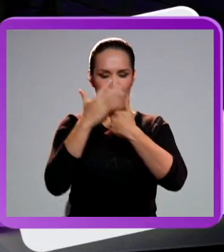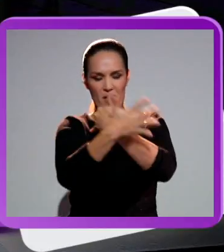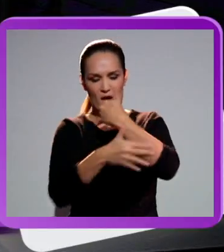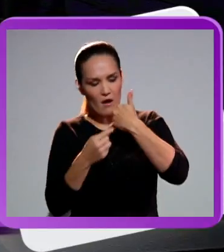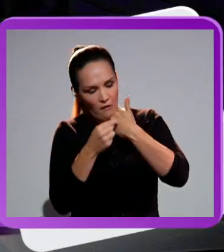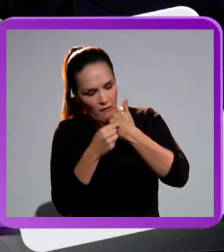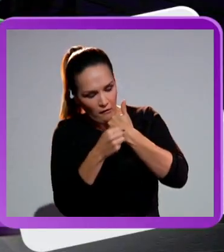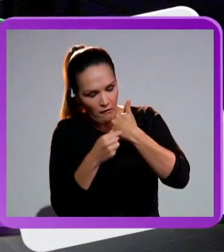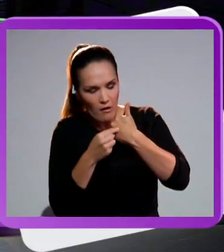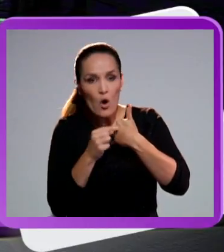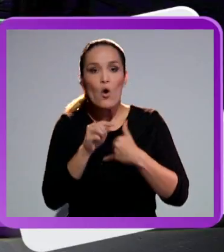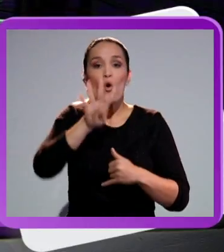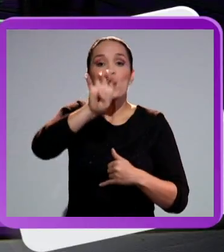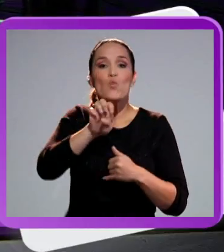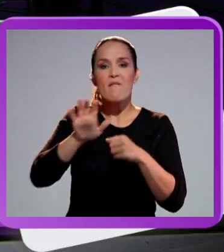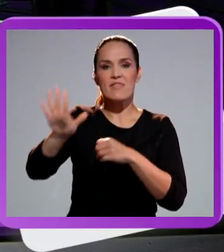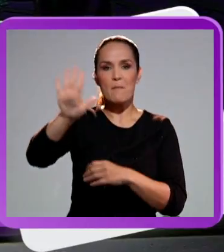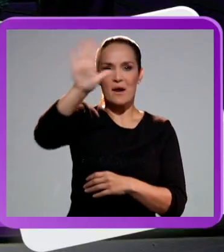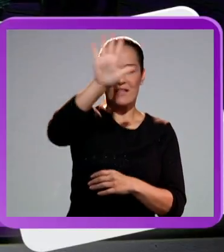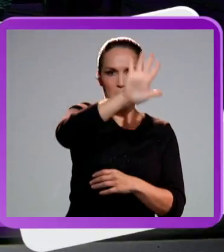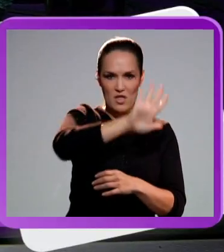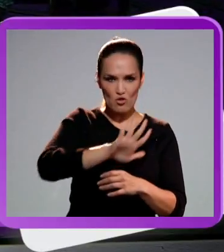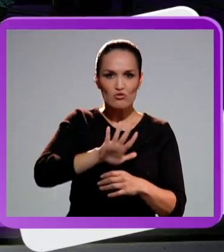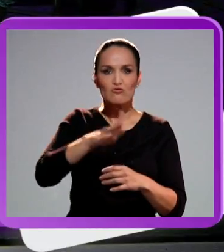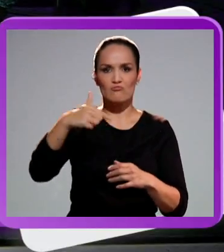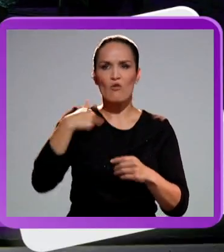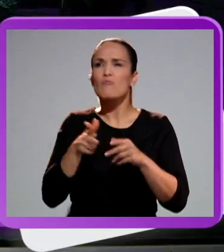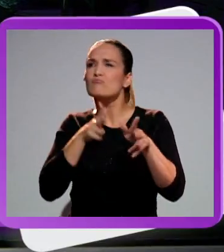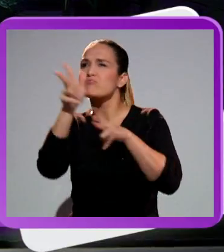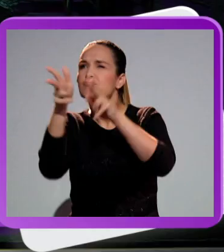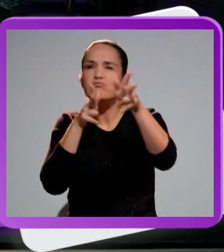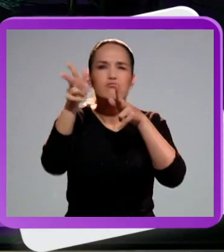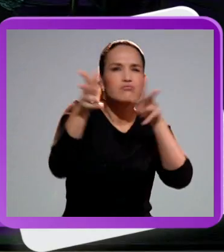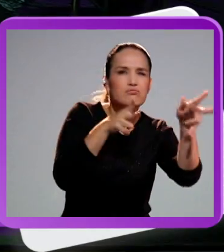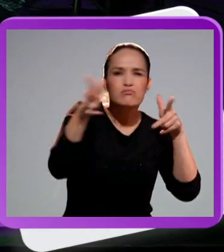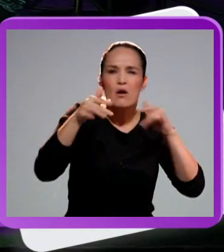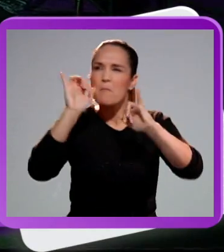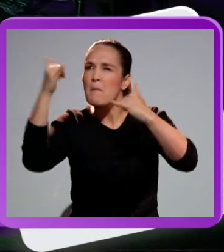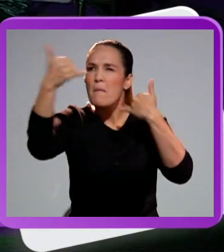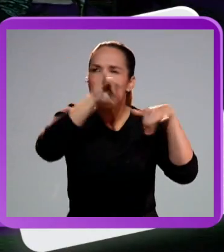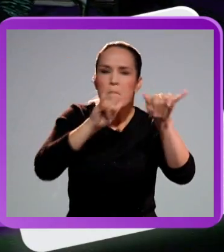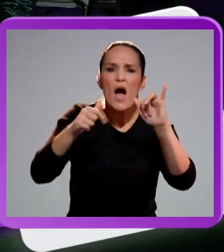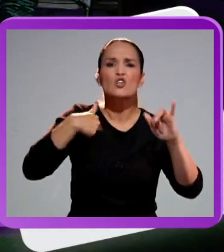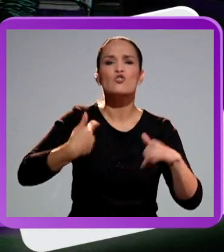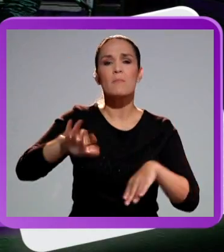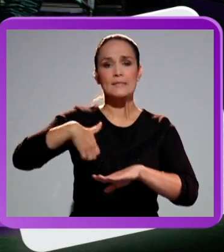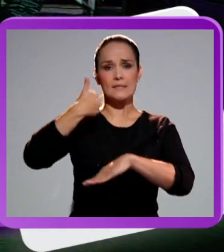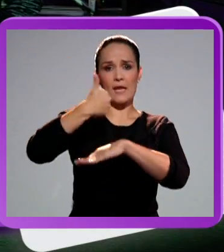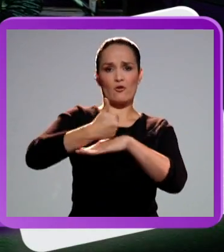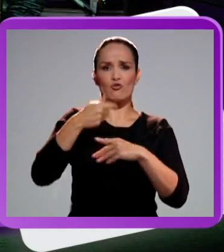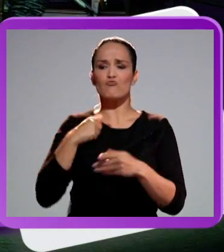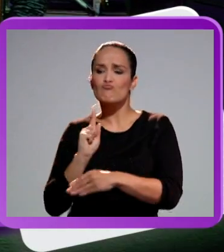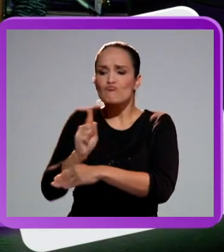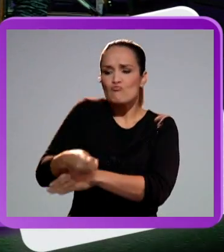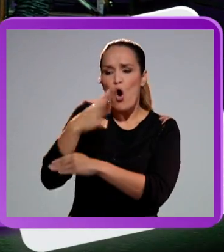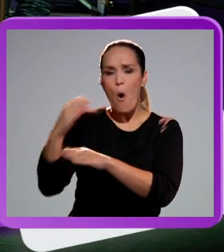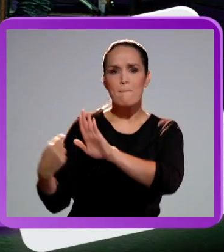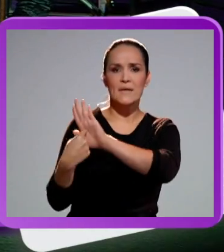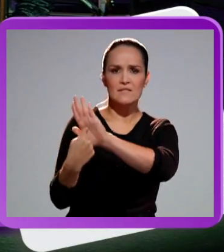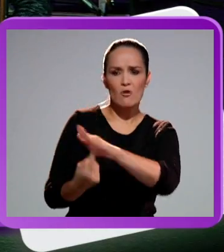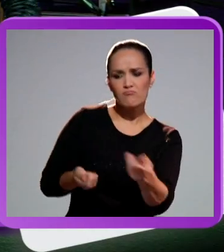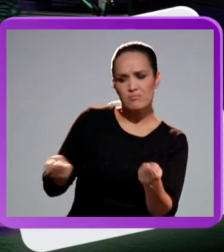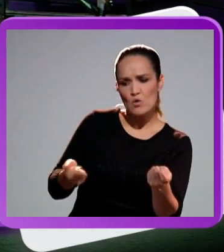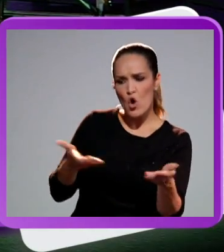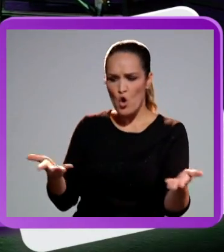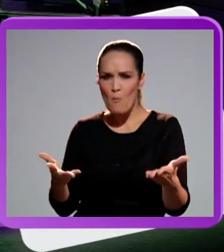región andina. Mi función es básicamente dar directrices a Mario Muñoz, que es el presentador del programa, y junto con un equipo de producción,